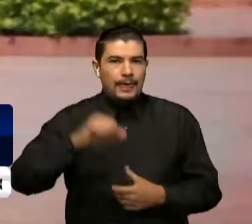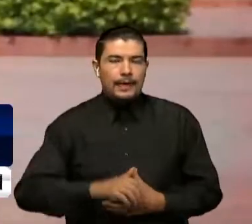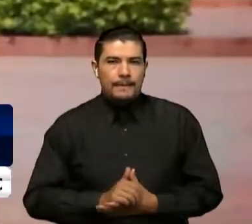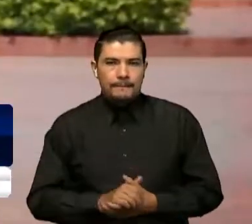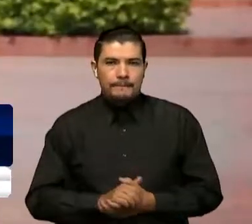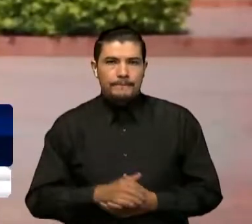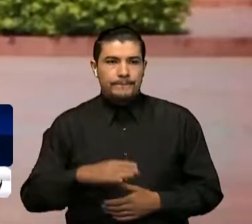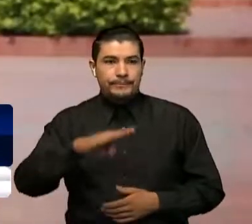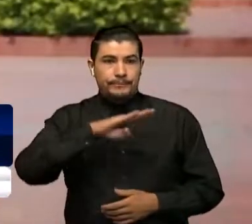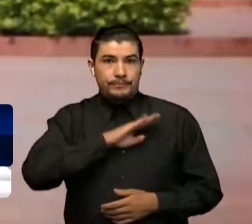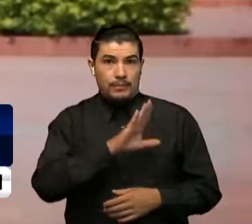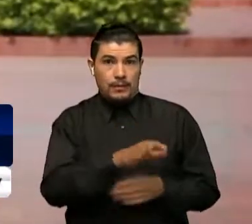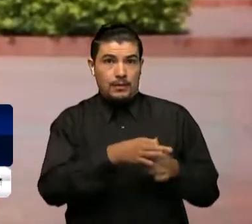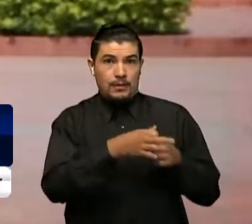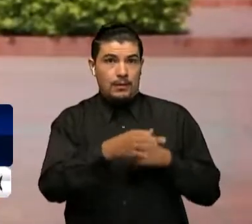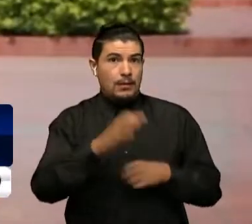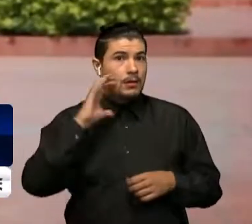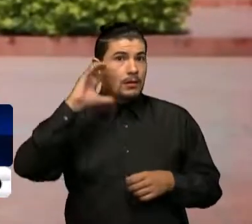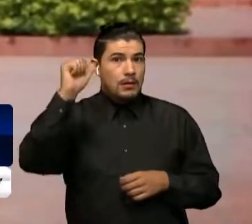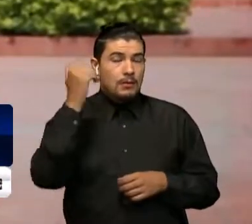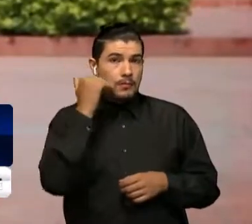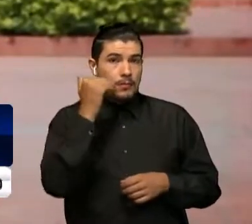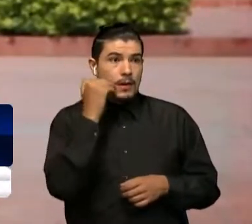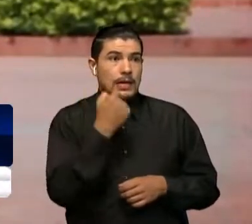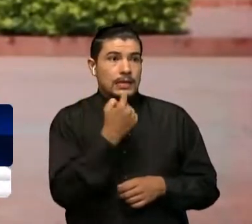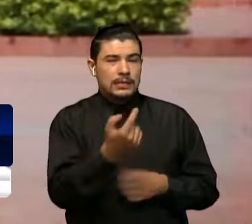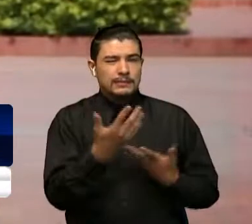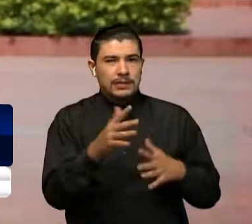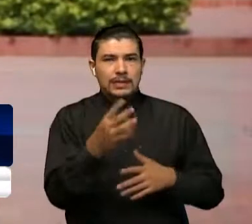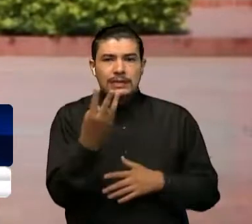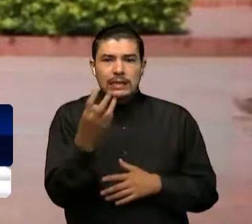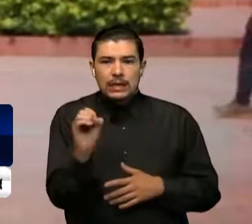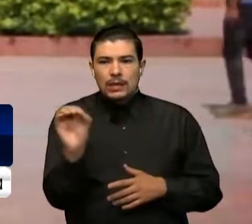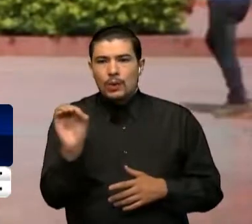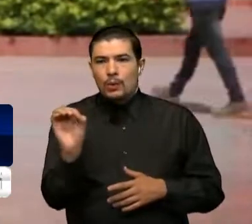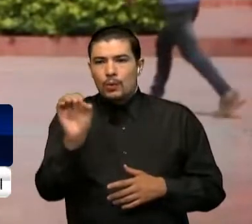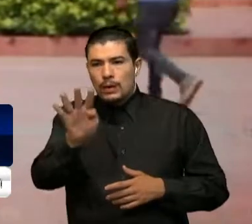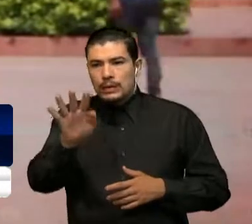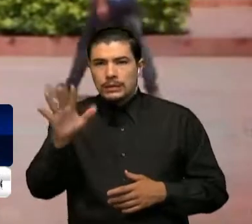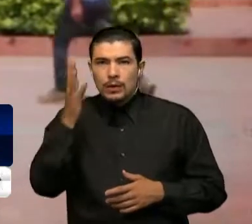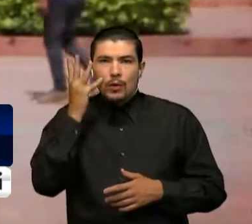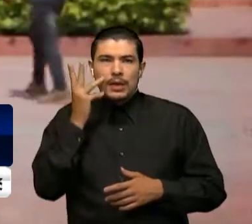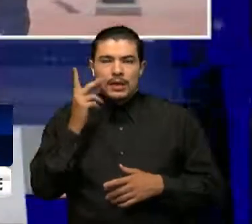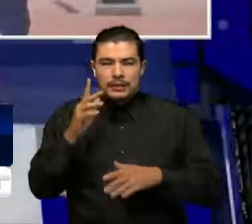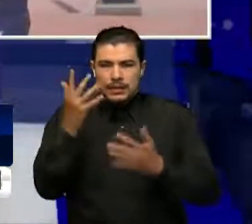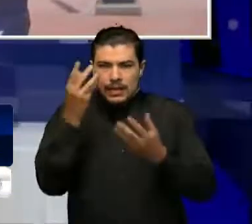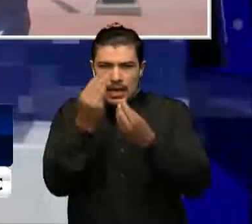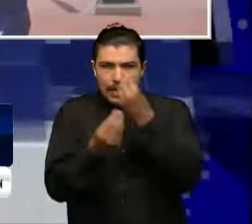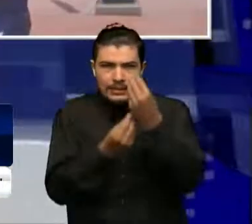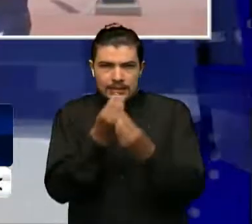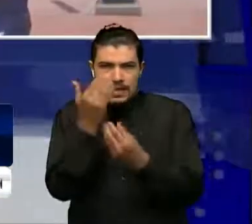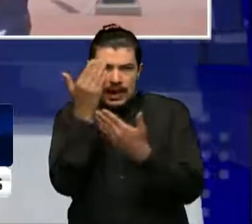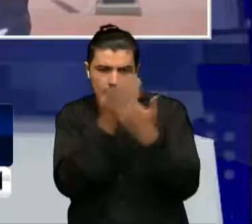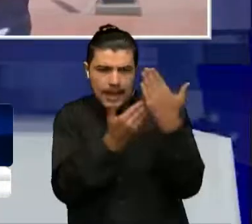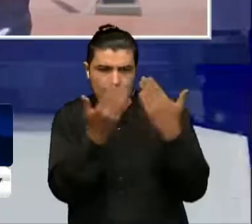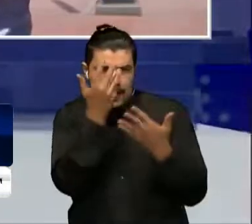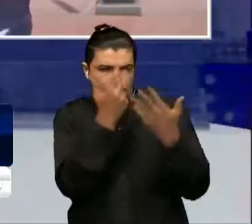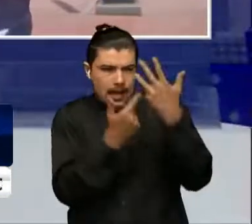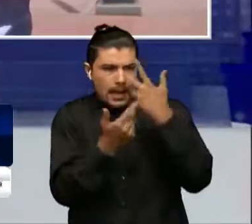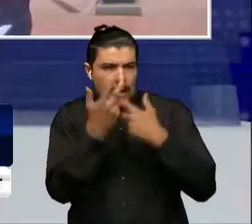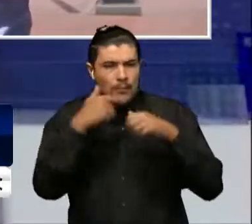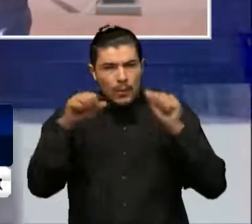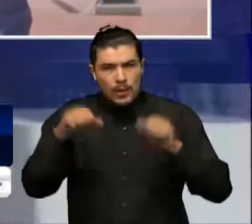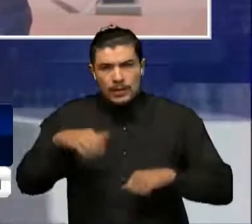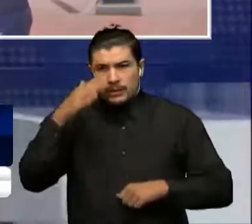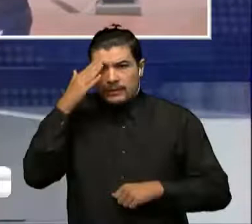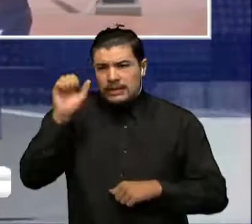la mandataria de los ocañeros indicó que durante 30 o 45 días estará haciendo una evaluación de los resultados que arroje esta medida para determinar su